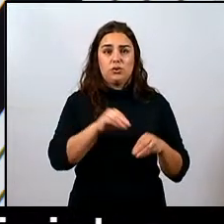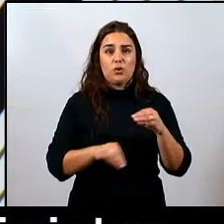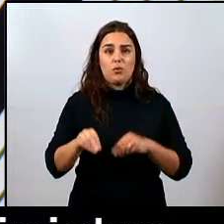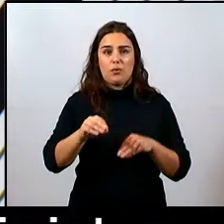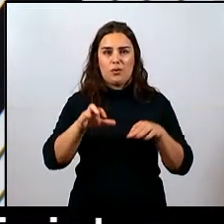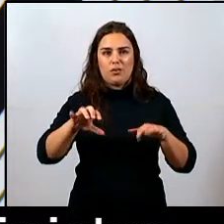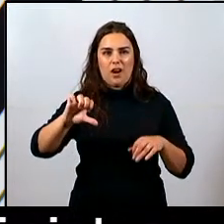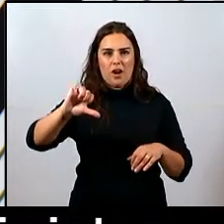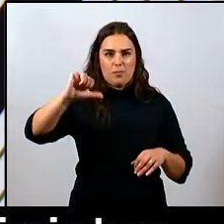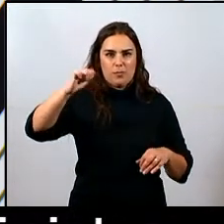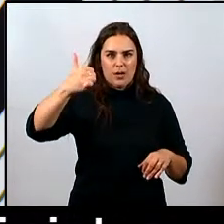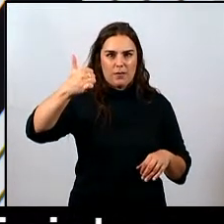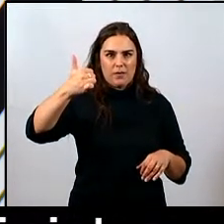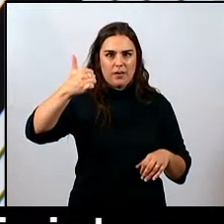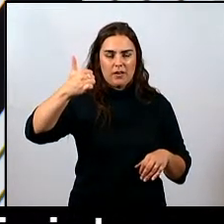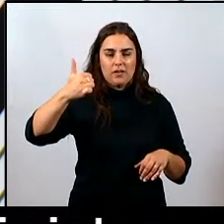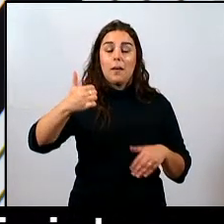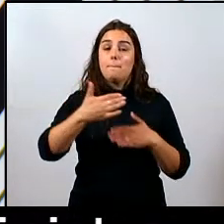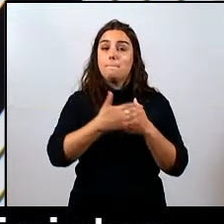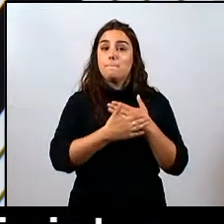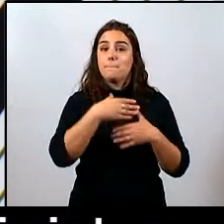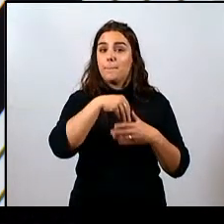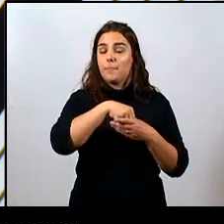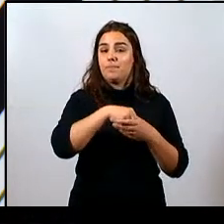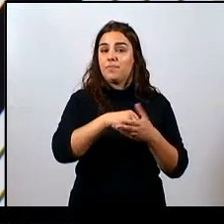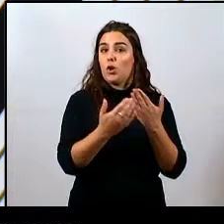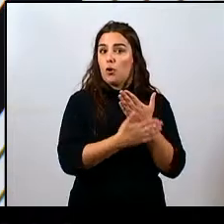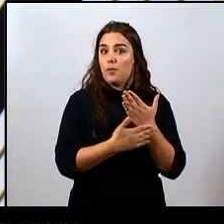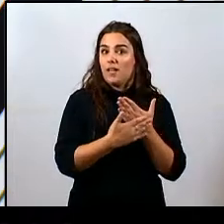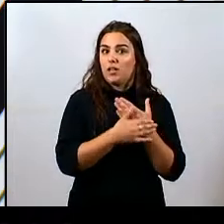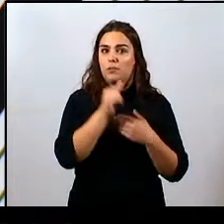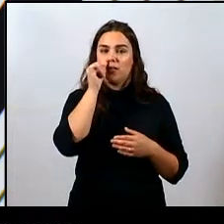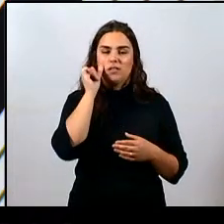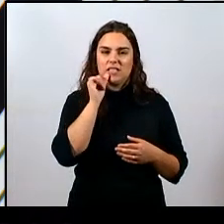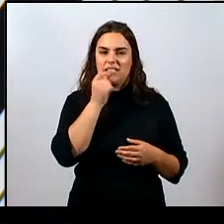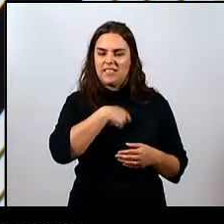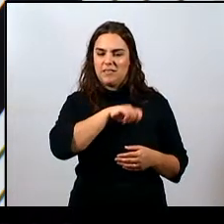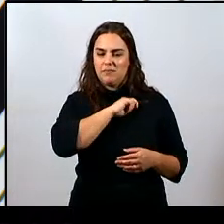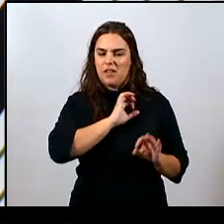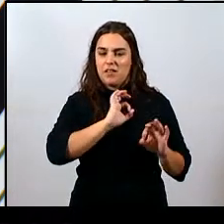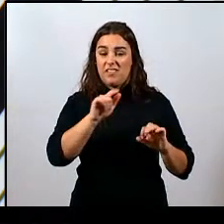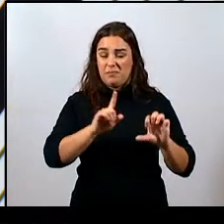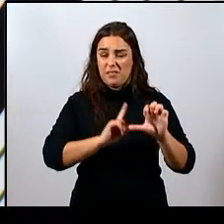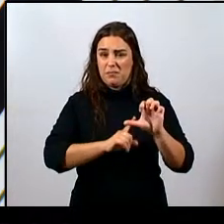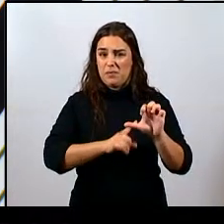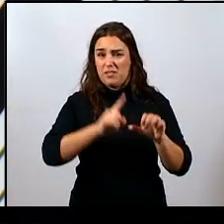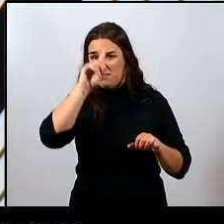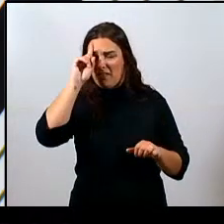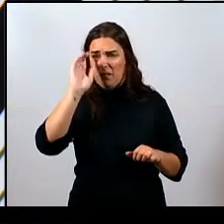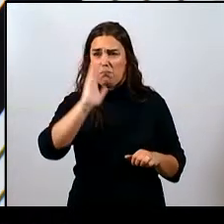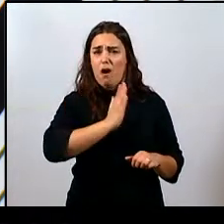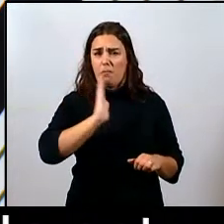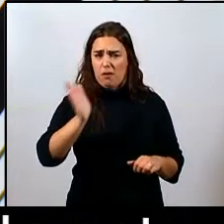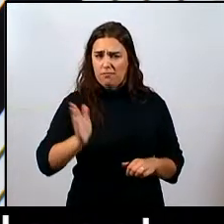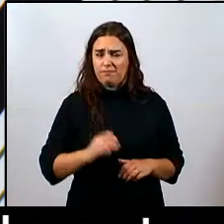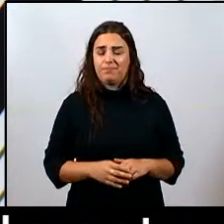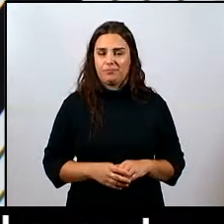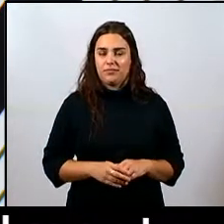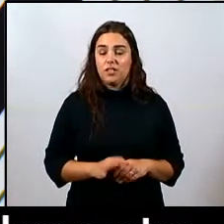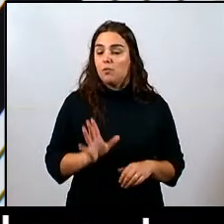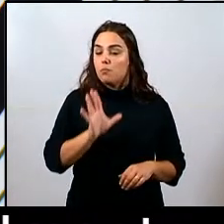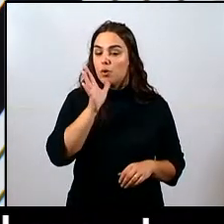nucleares, mientras, siendo miembro del Gobierno de Pedro Sánchez, nos las ha negado en España, especialmente a Extremadura y a Madrid. Y por eso